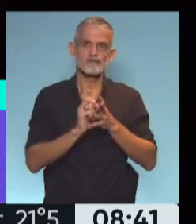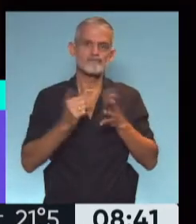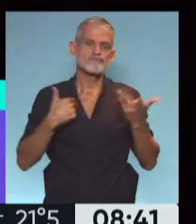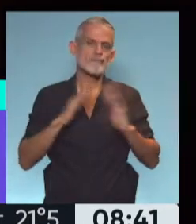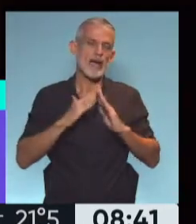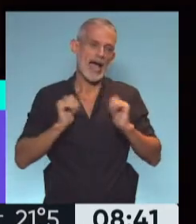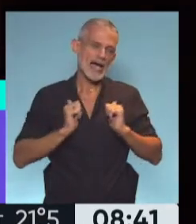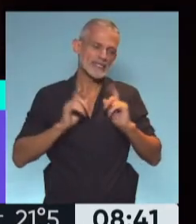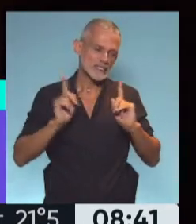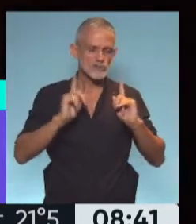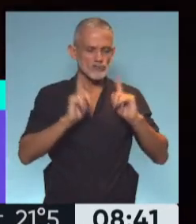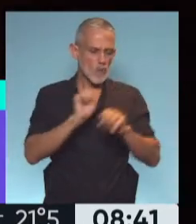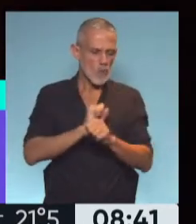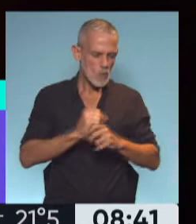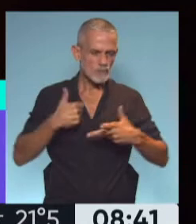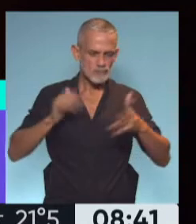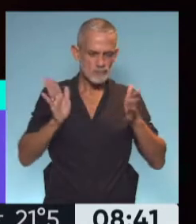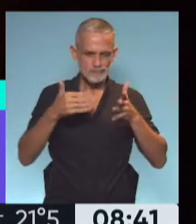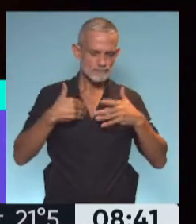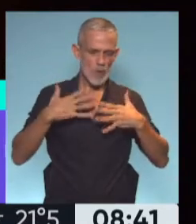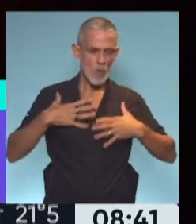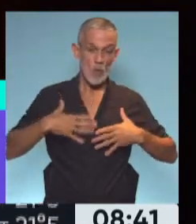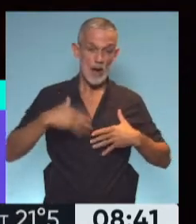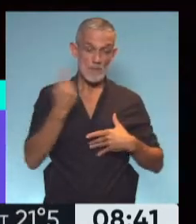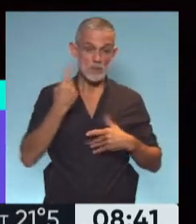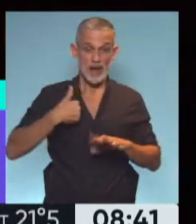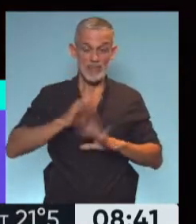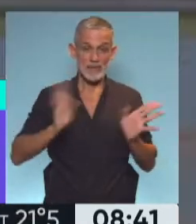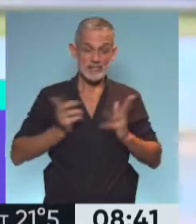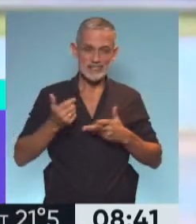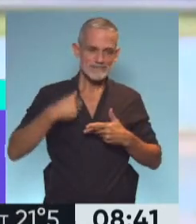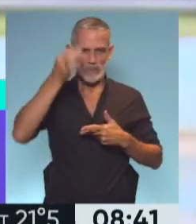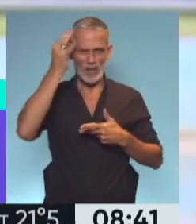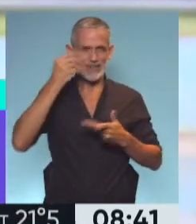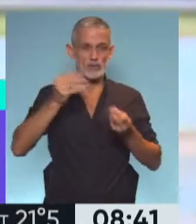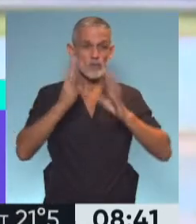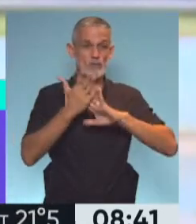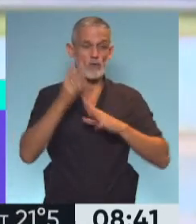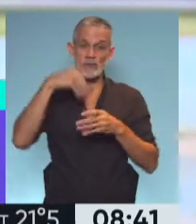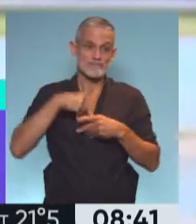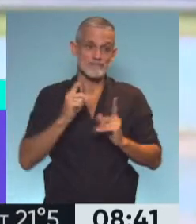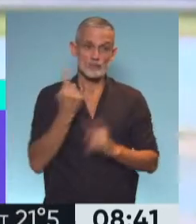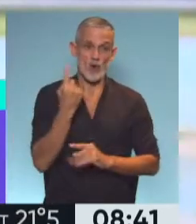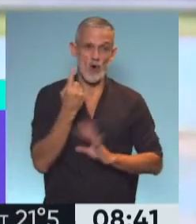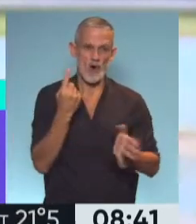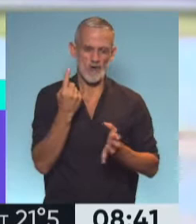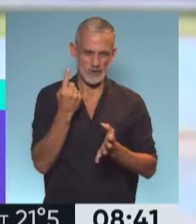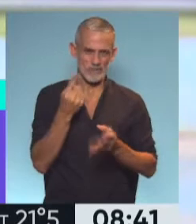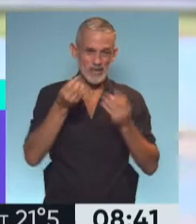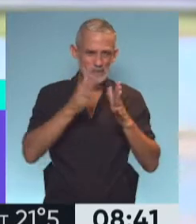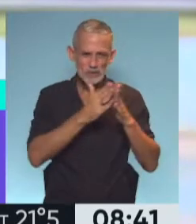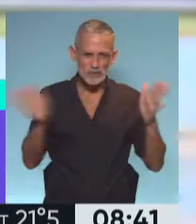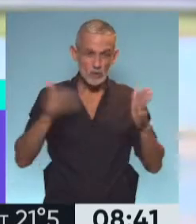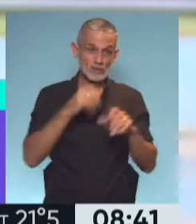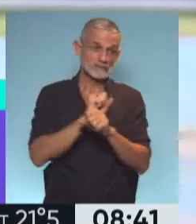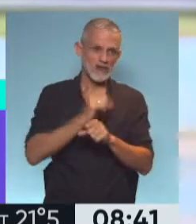casa y me redujo al cuerpo como único habitáculo teatral. Cuando comenzó esa pandemia yo